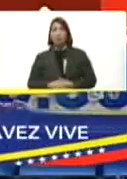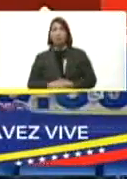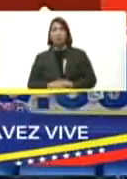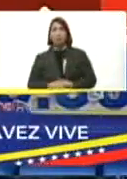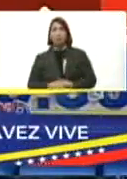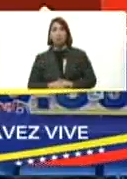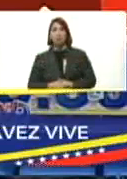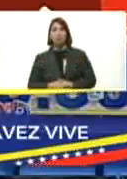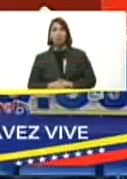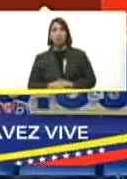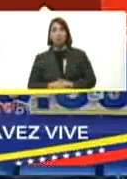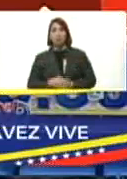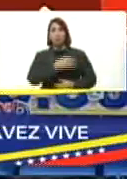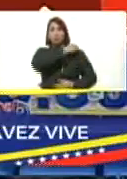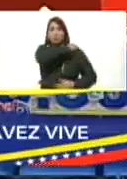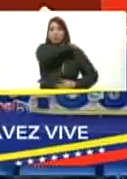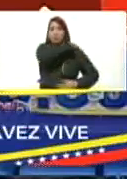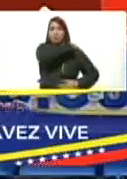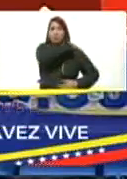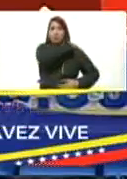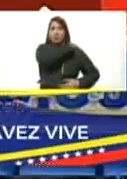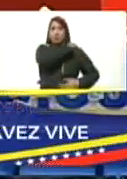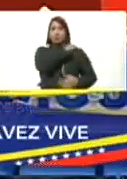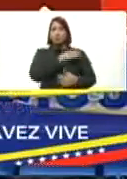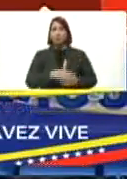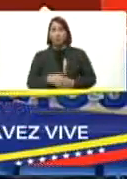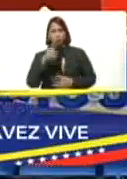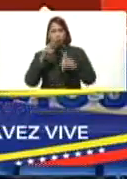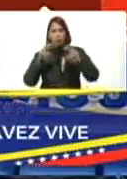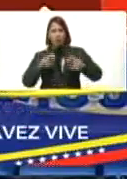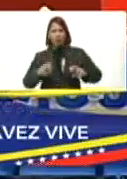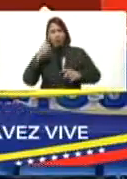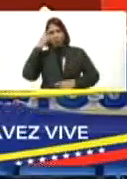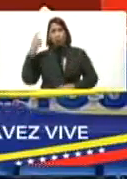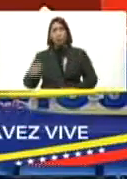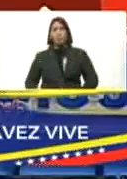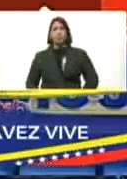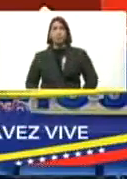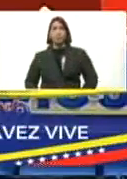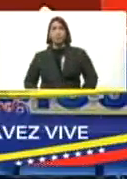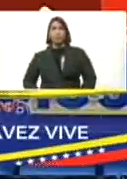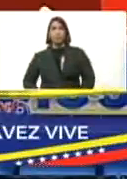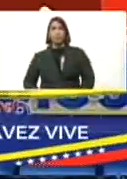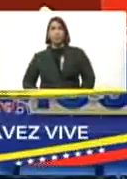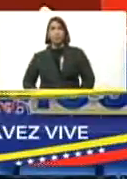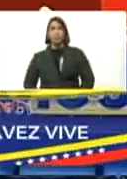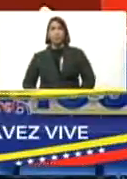¿Tú no eres analista de sueño, Alfred Nazaret? ¿Experto?